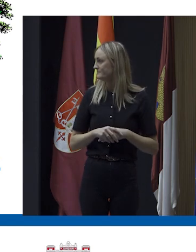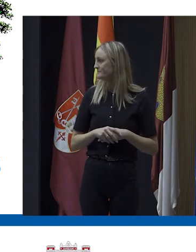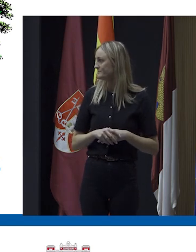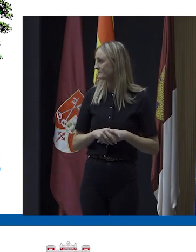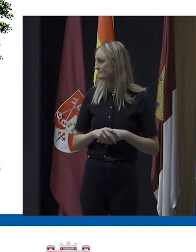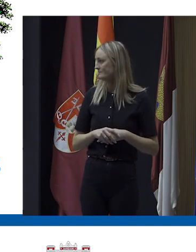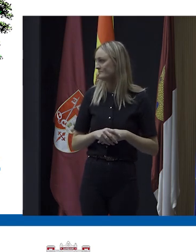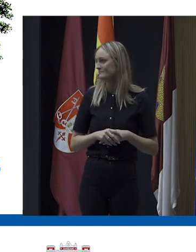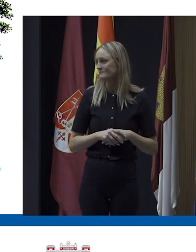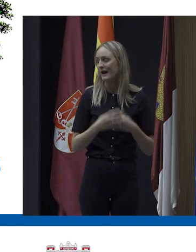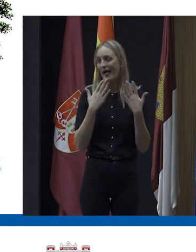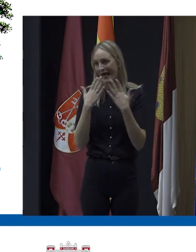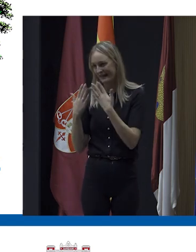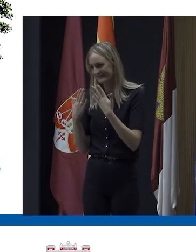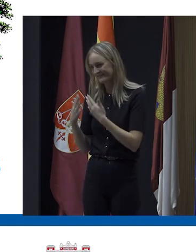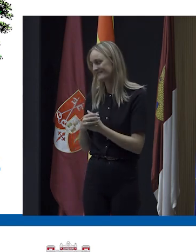Ahora es oro líquido.